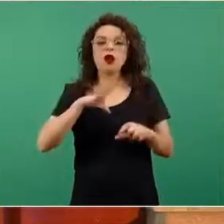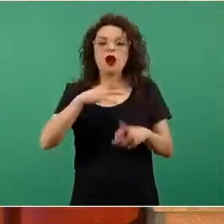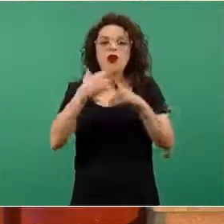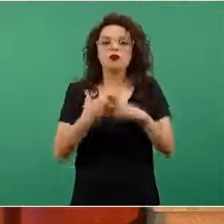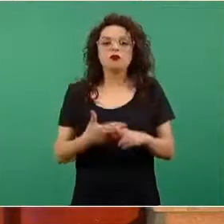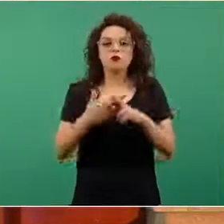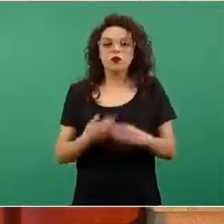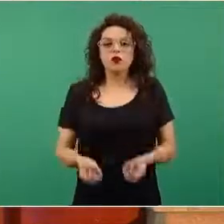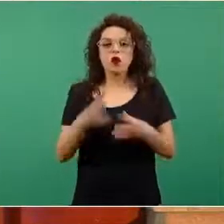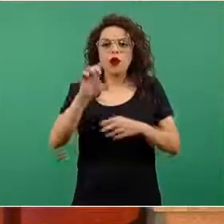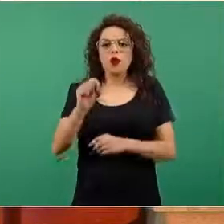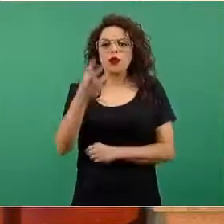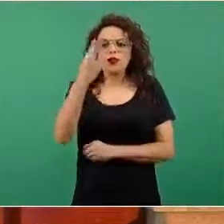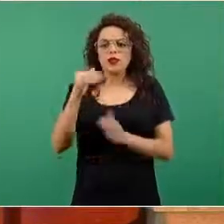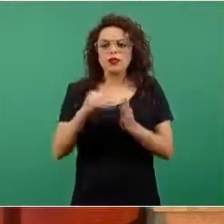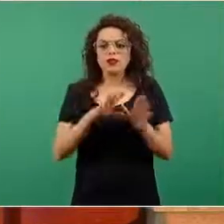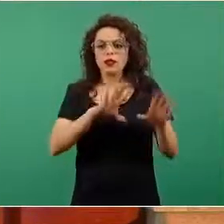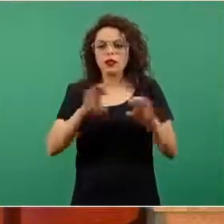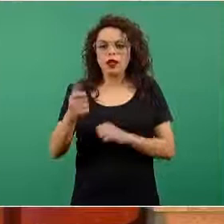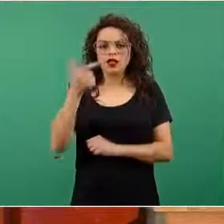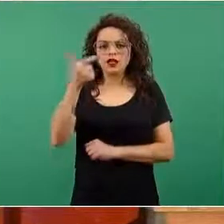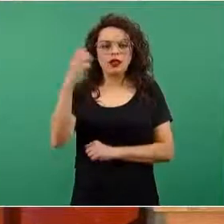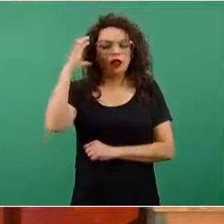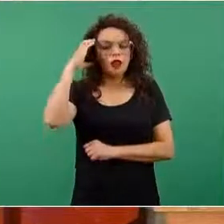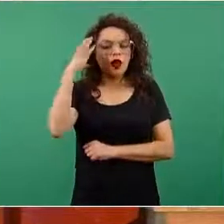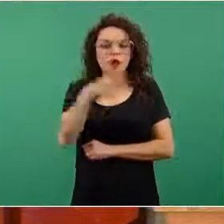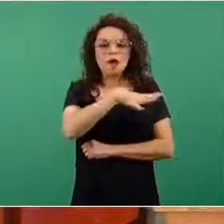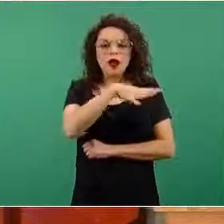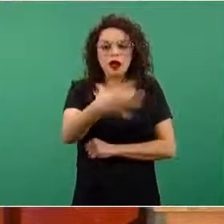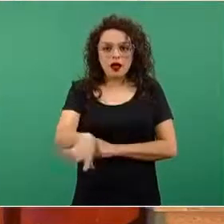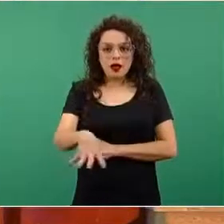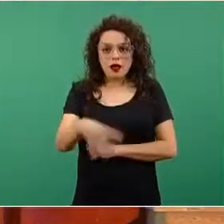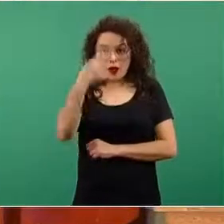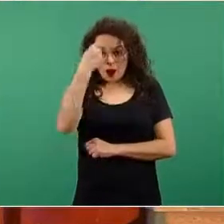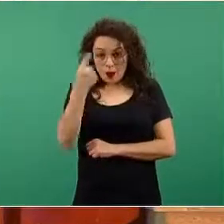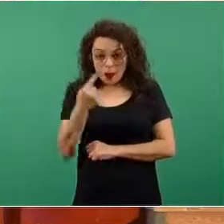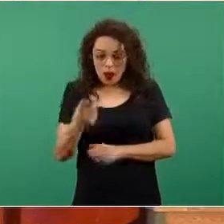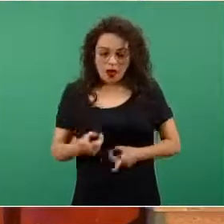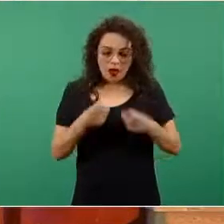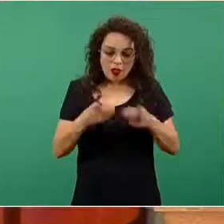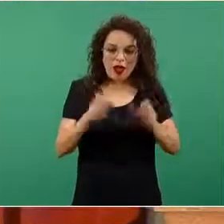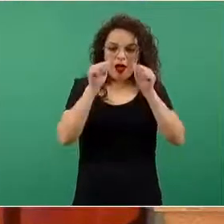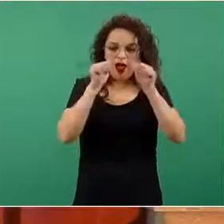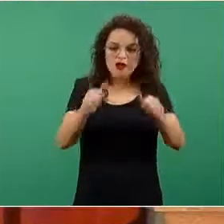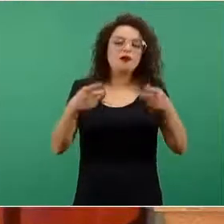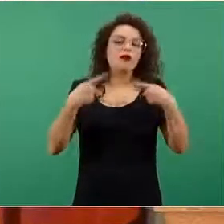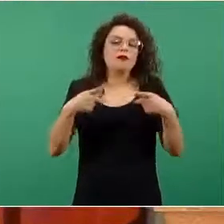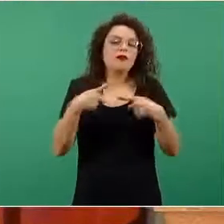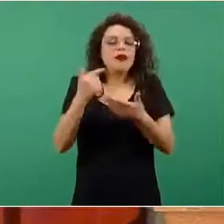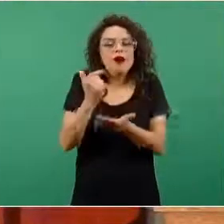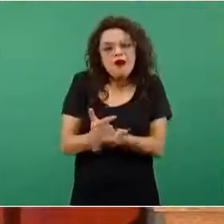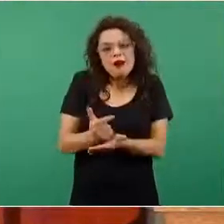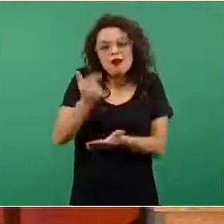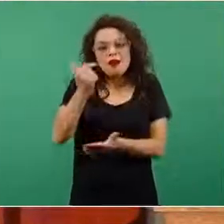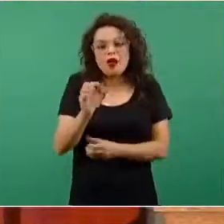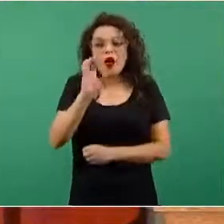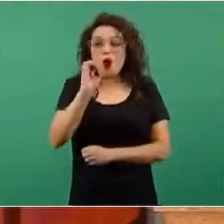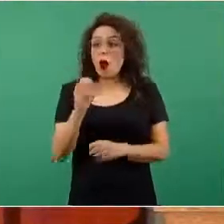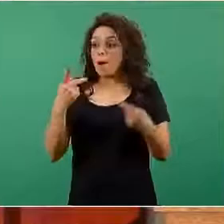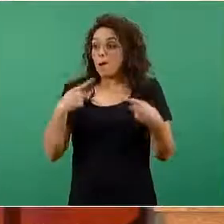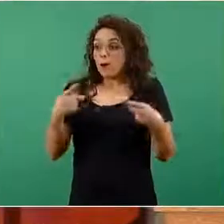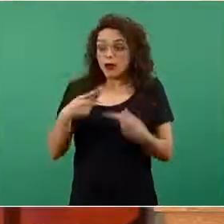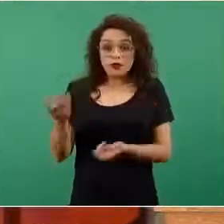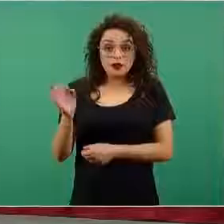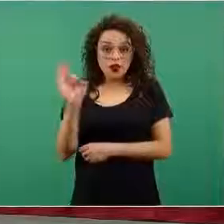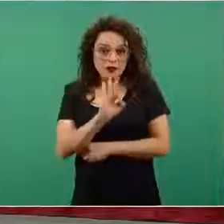de 23.507 camas generales para atender a los pacientes graves o a las pacientes o personas que también en su